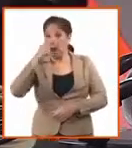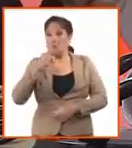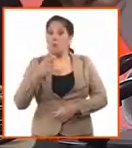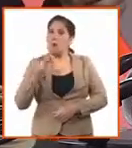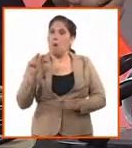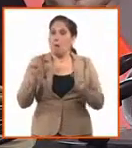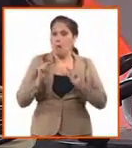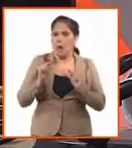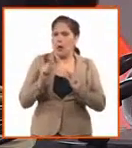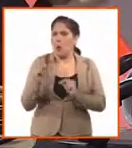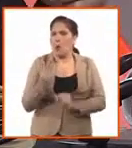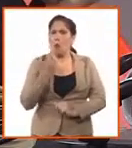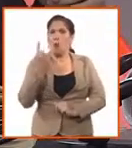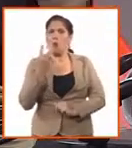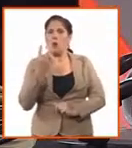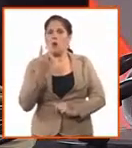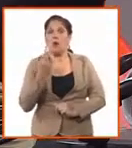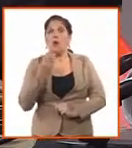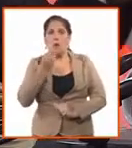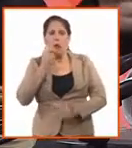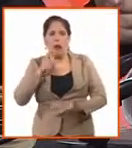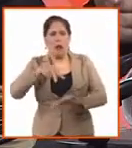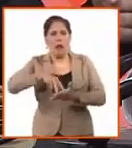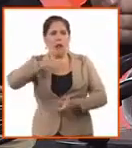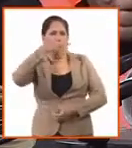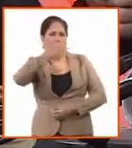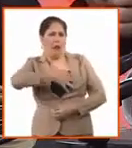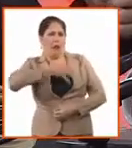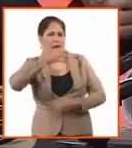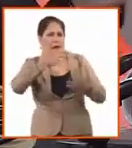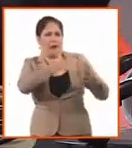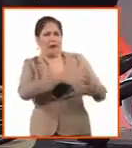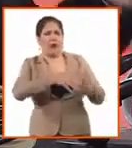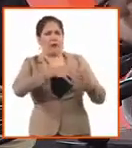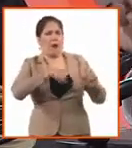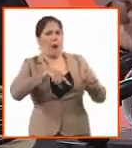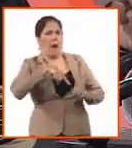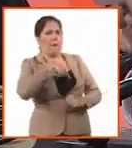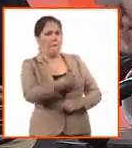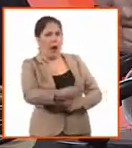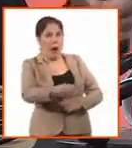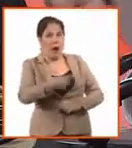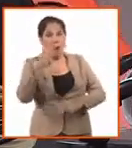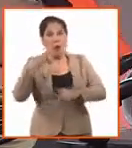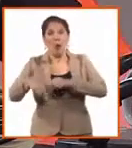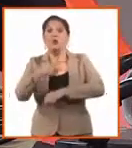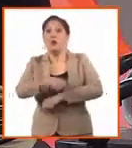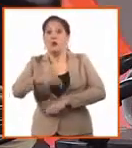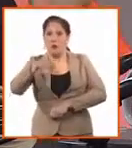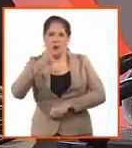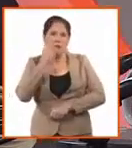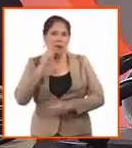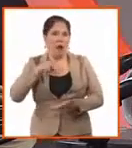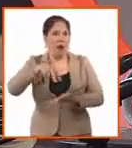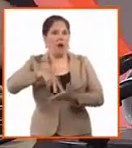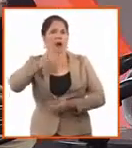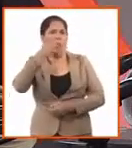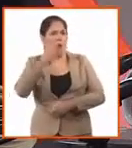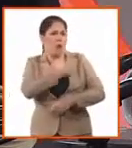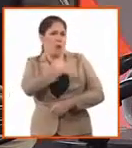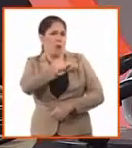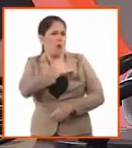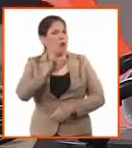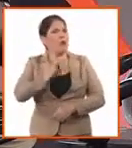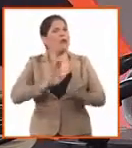quizás los únicos que nos atrevíamos a decirle las verdades en su cara hoy son más y son otros pueblos también